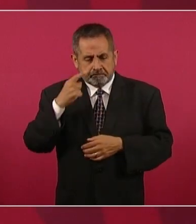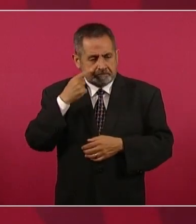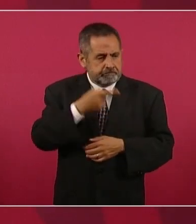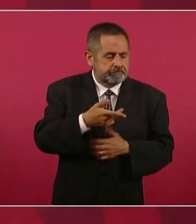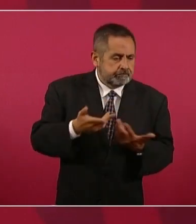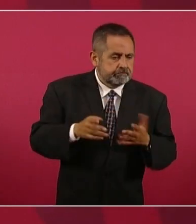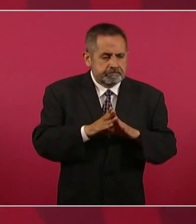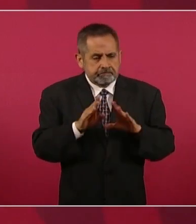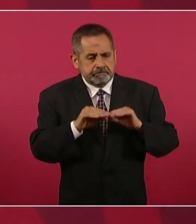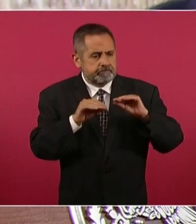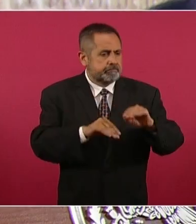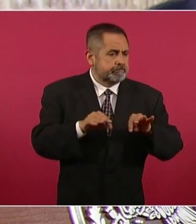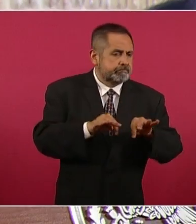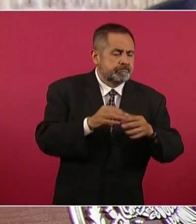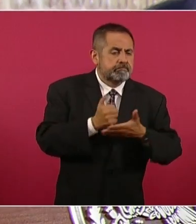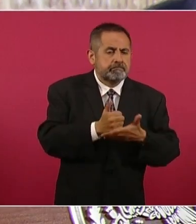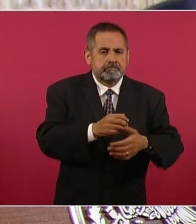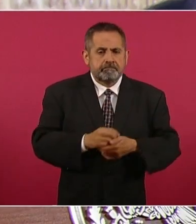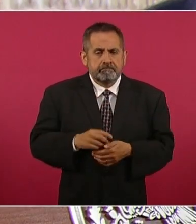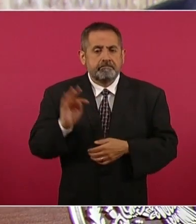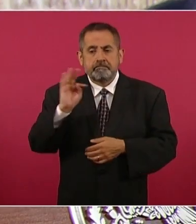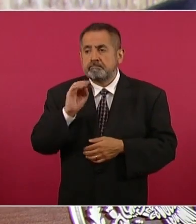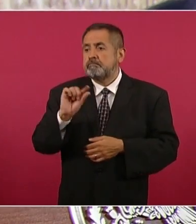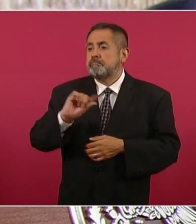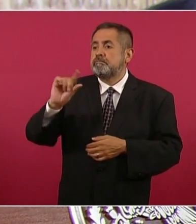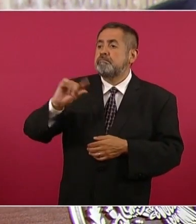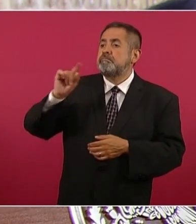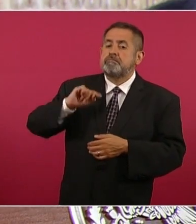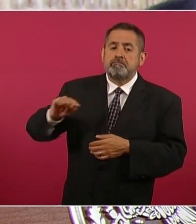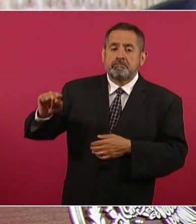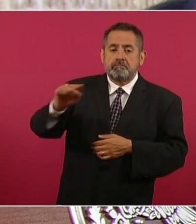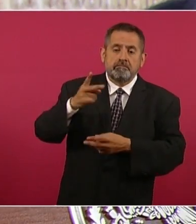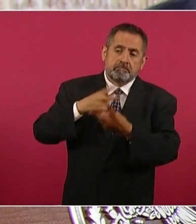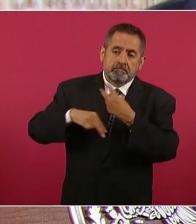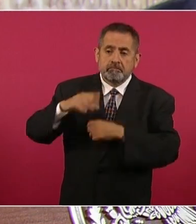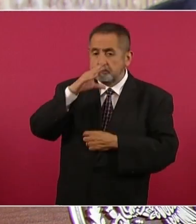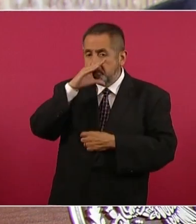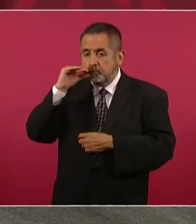probable que nos ayuden especialistas de Cuba